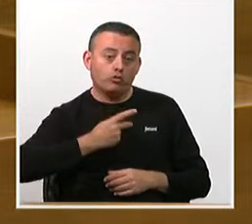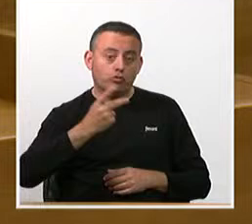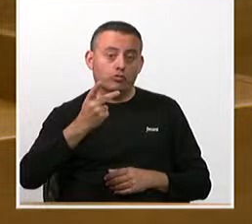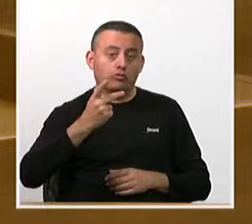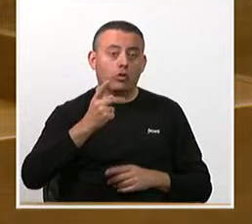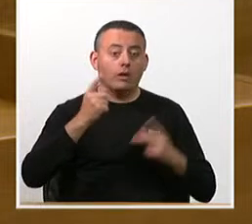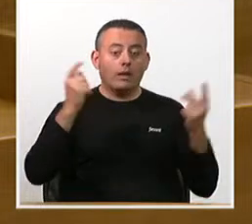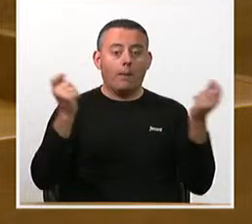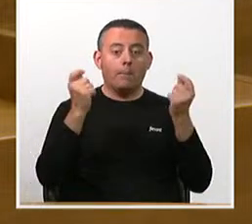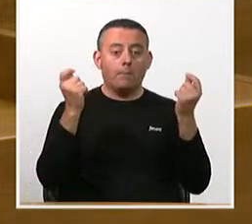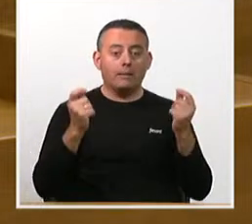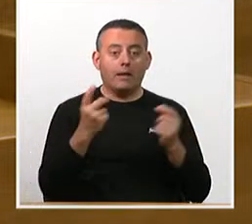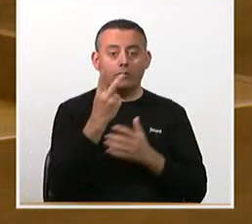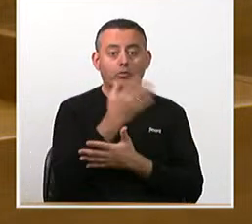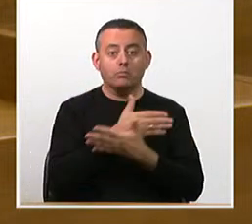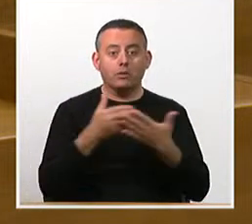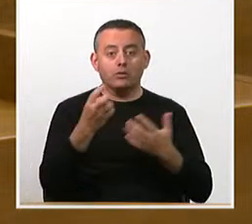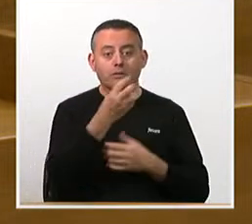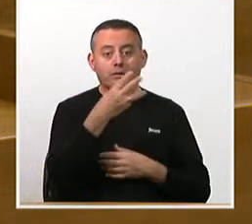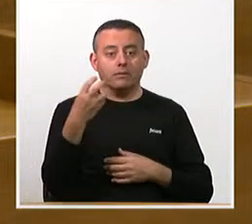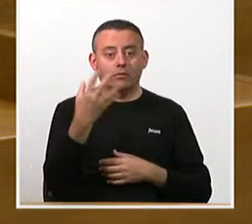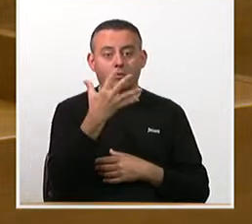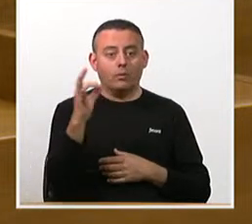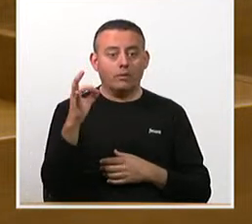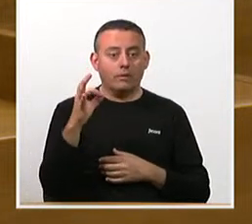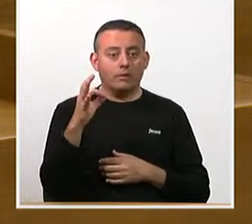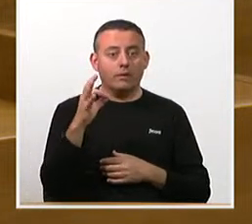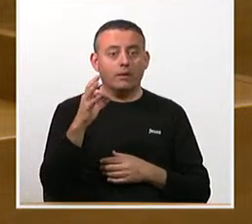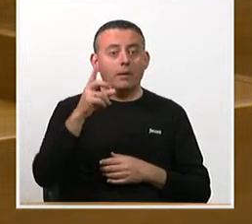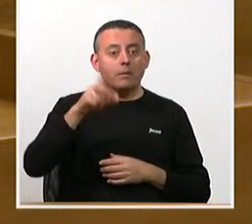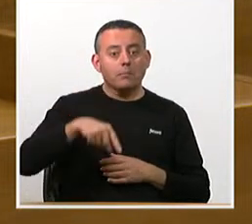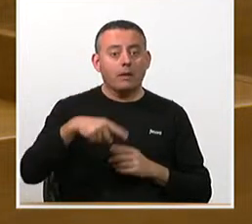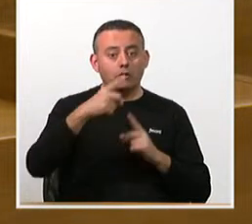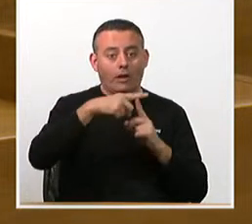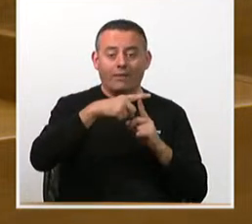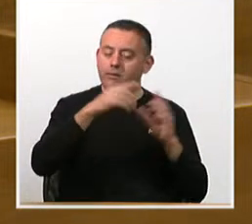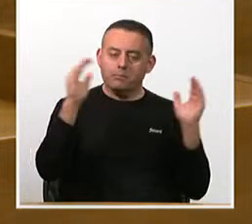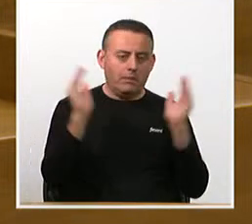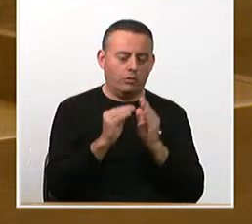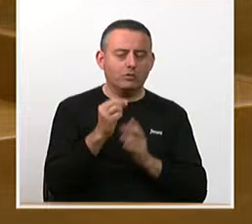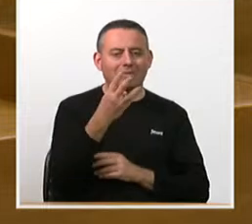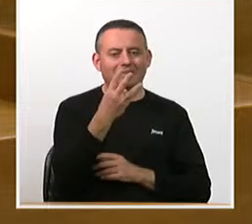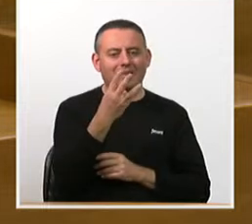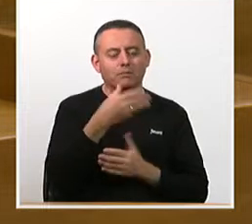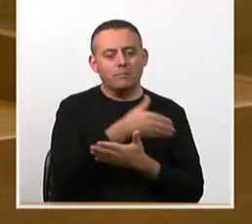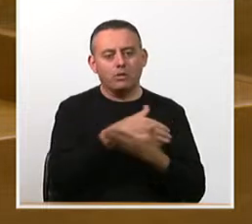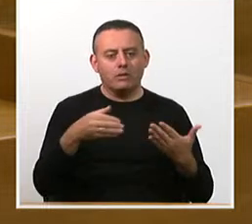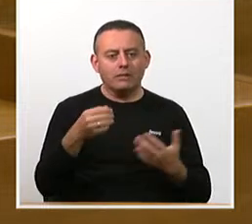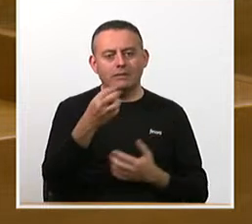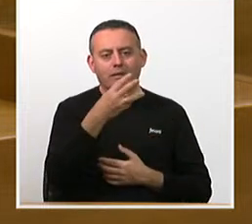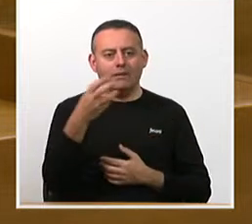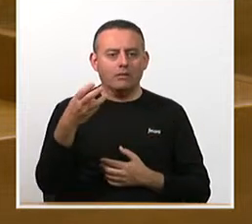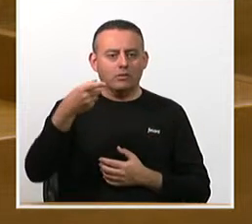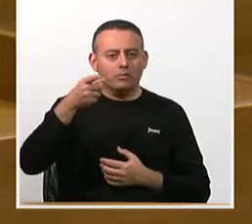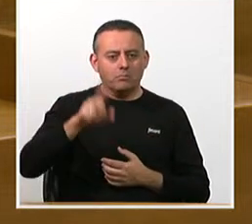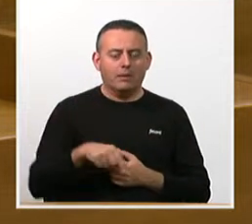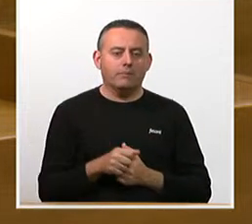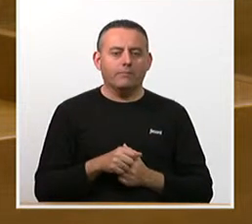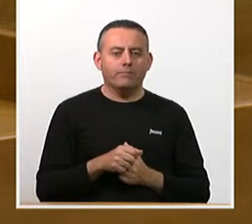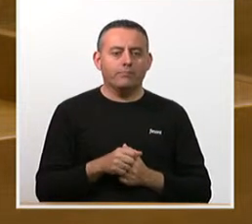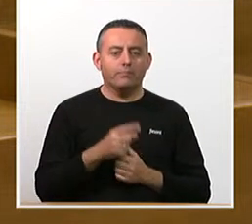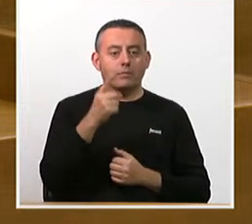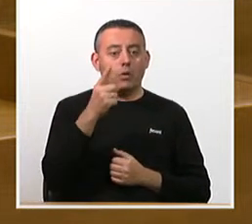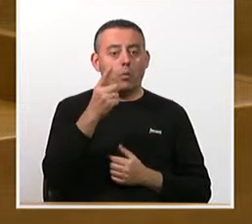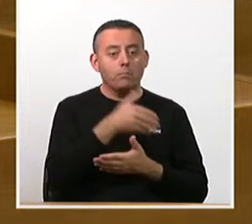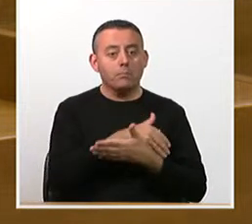sola campaña de 2,350 1000 toneladas a 3300.000 1 millón más de toneladas que sin